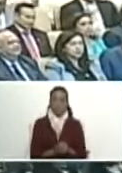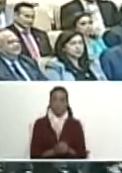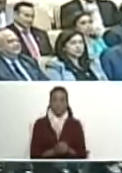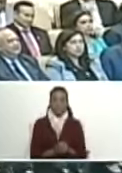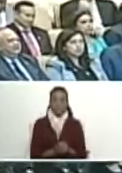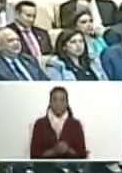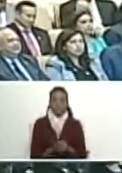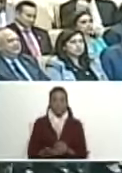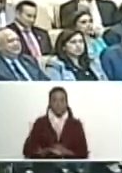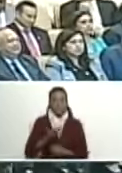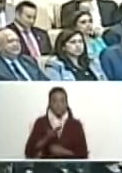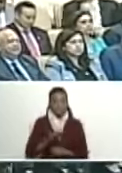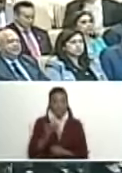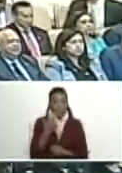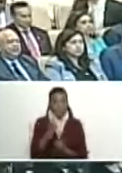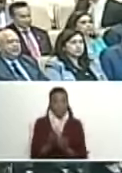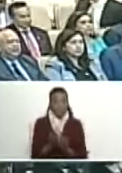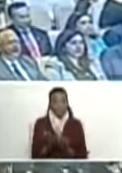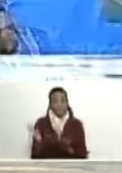Es importante